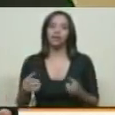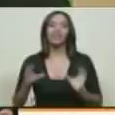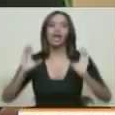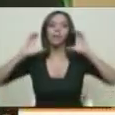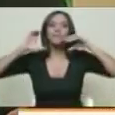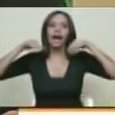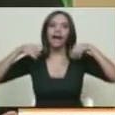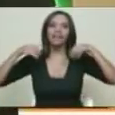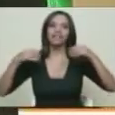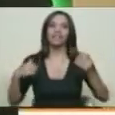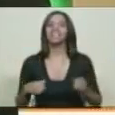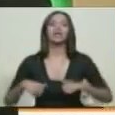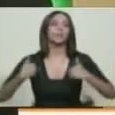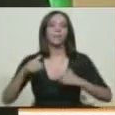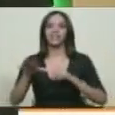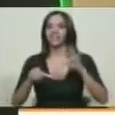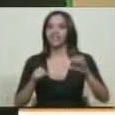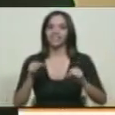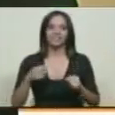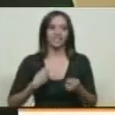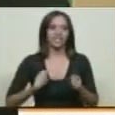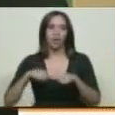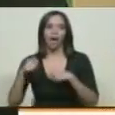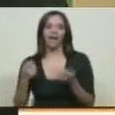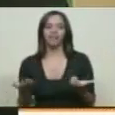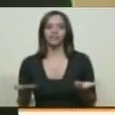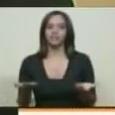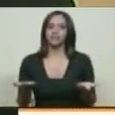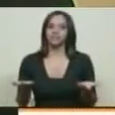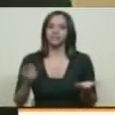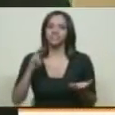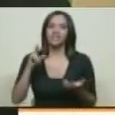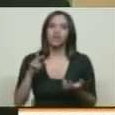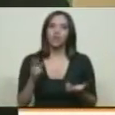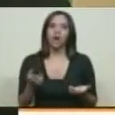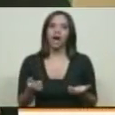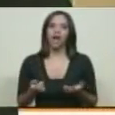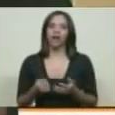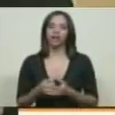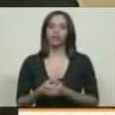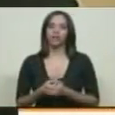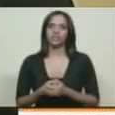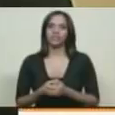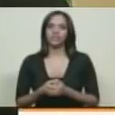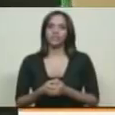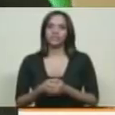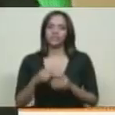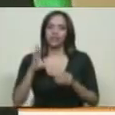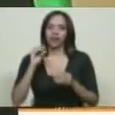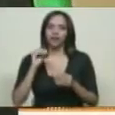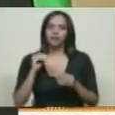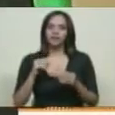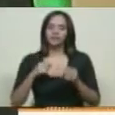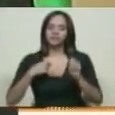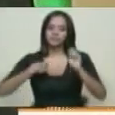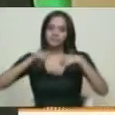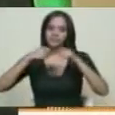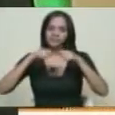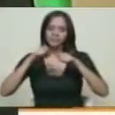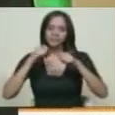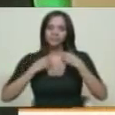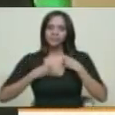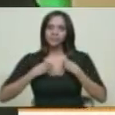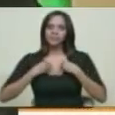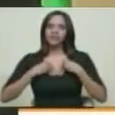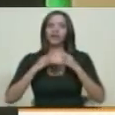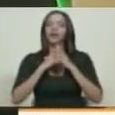El que más me dé. Y esa es una gran parte de como hablábamos antes, de un comercio que también sufre algunos. No todos son